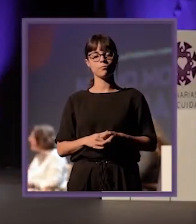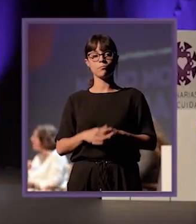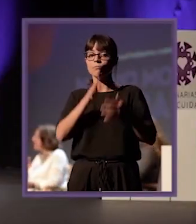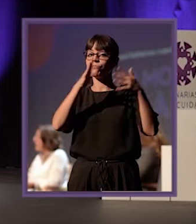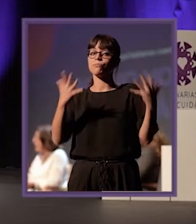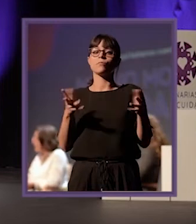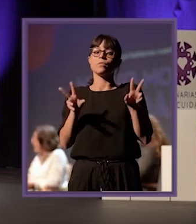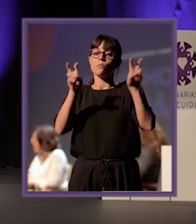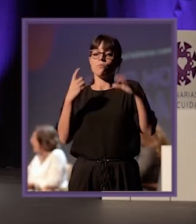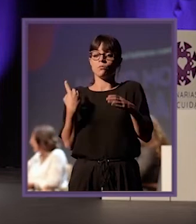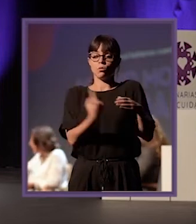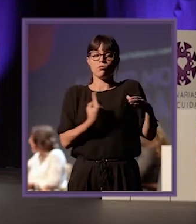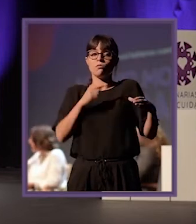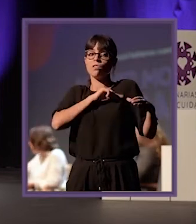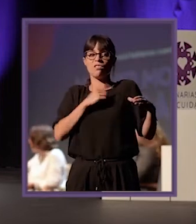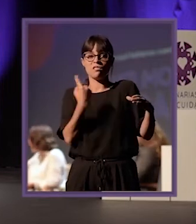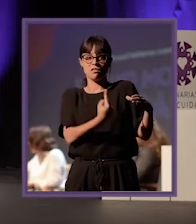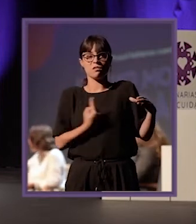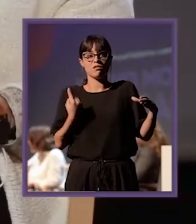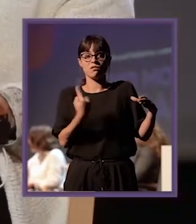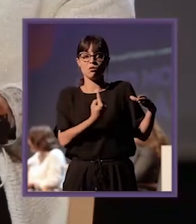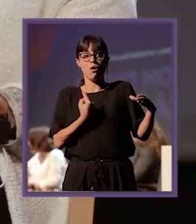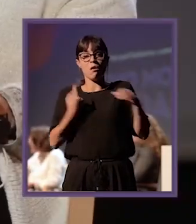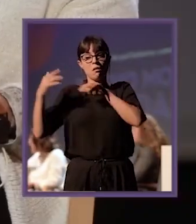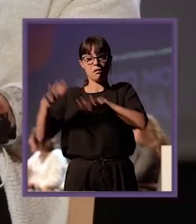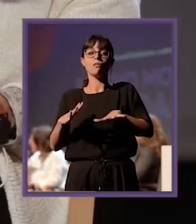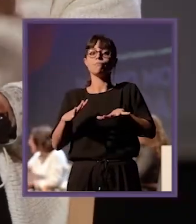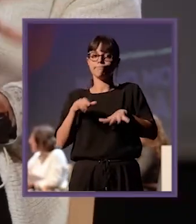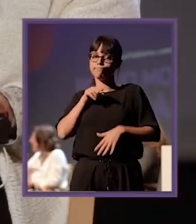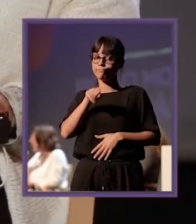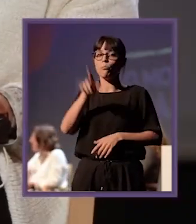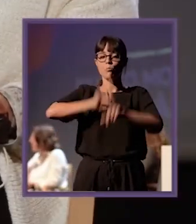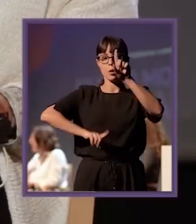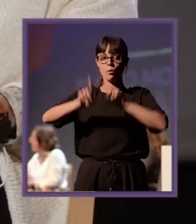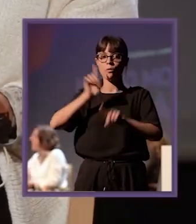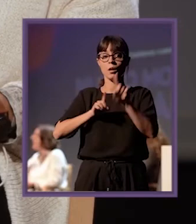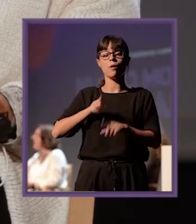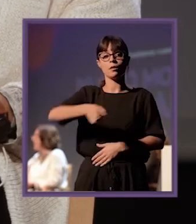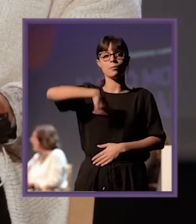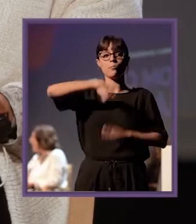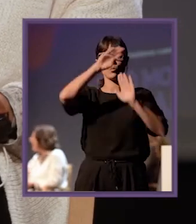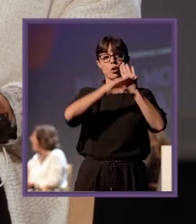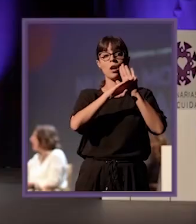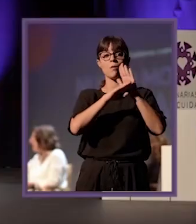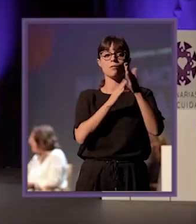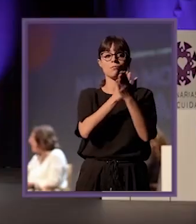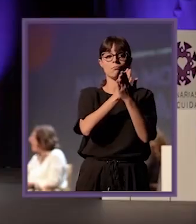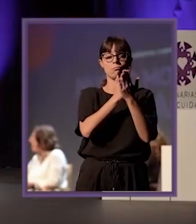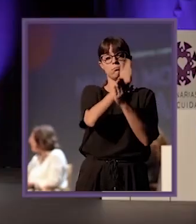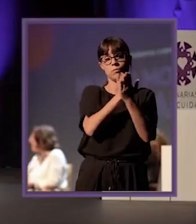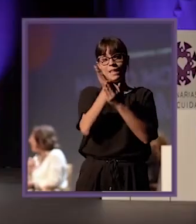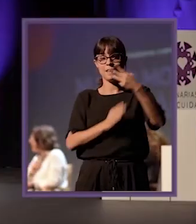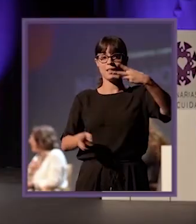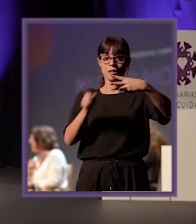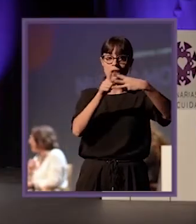con la soledad no deseada. Y Canarias Te Cuida también tiene 3 líneas programáticas que van encaminadas a trabajar y enfocar